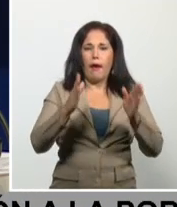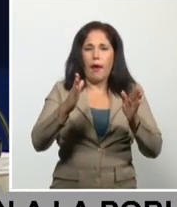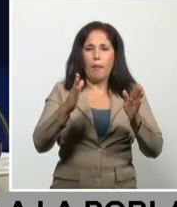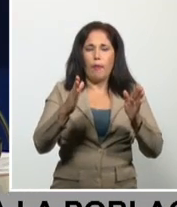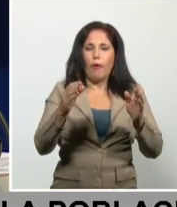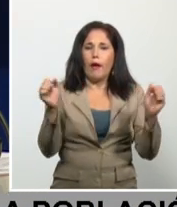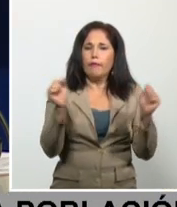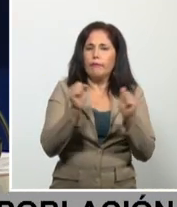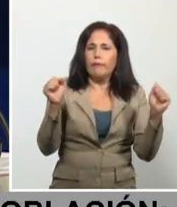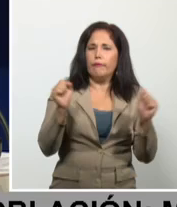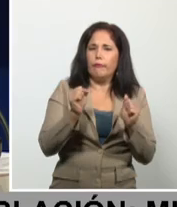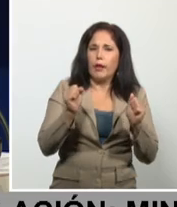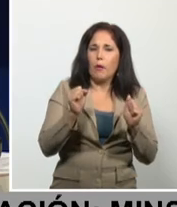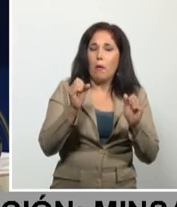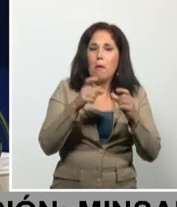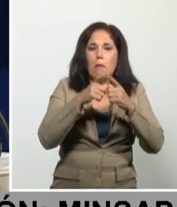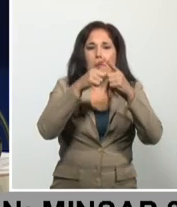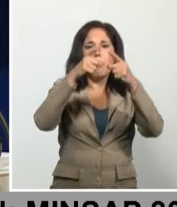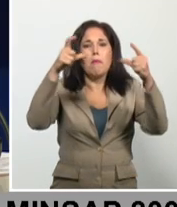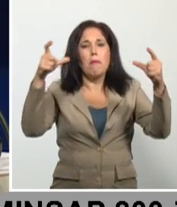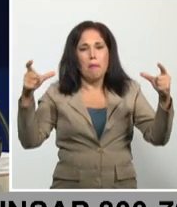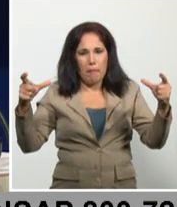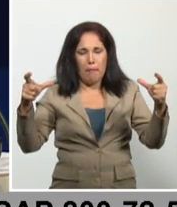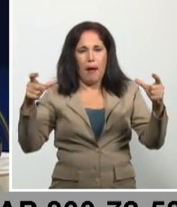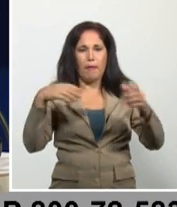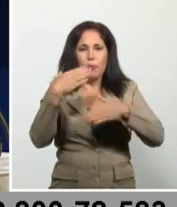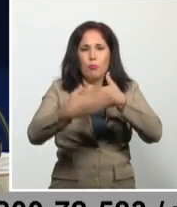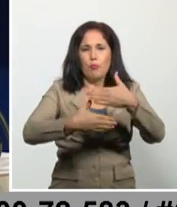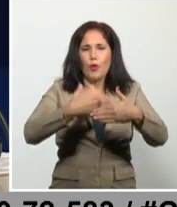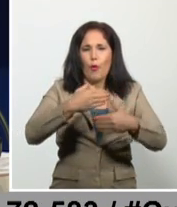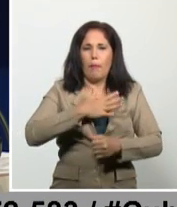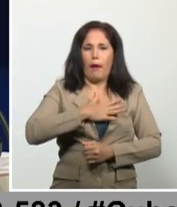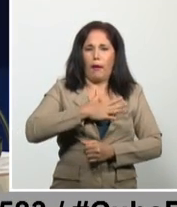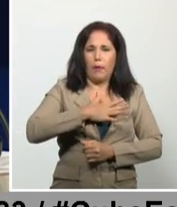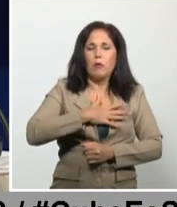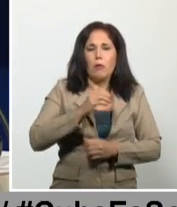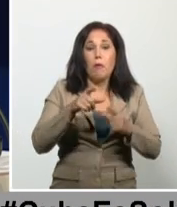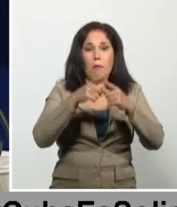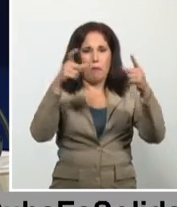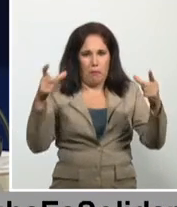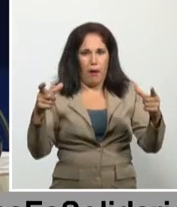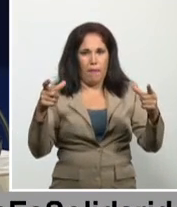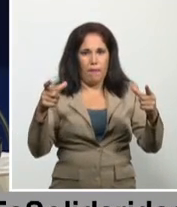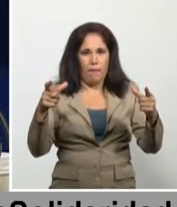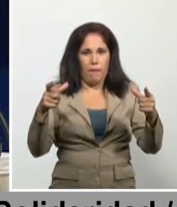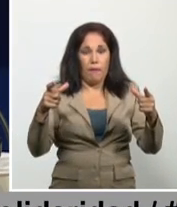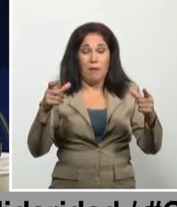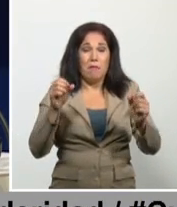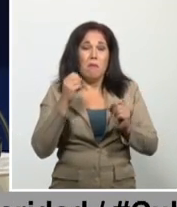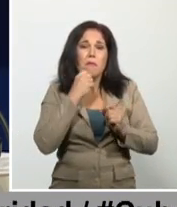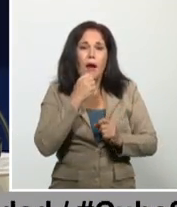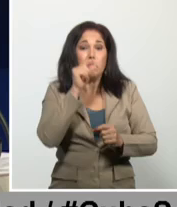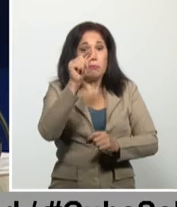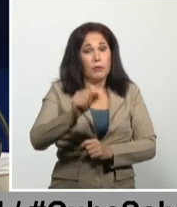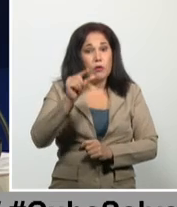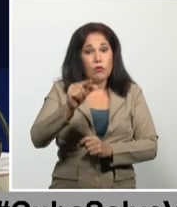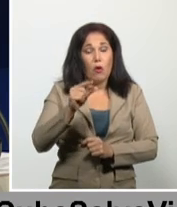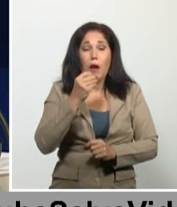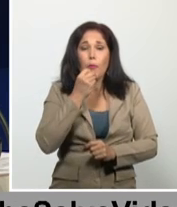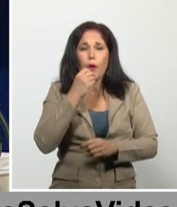invernales hay un incremento de su incidencia, de su morbilidad. Son más personas las que